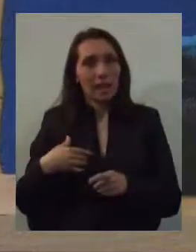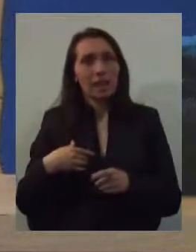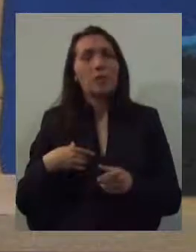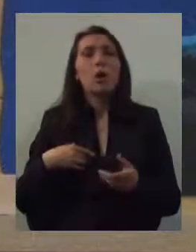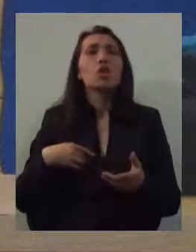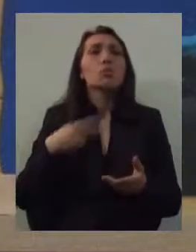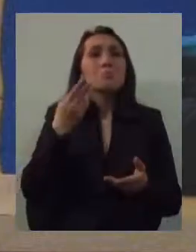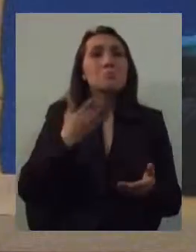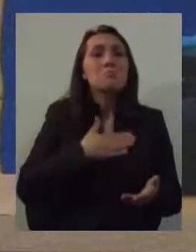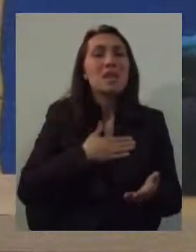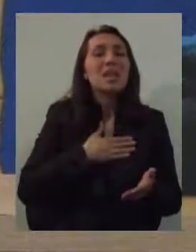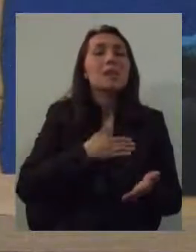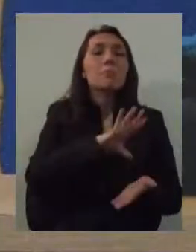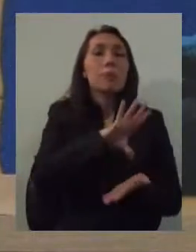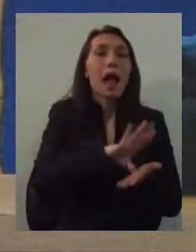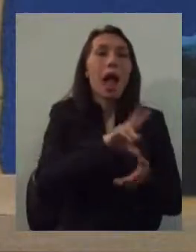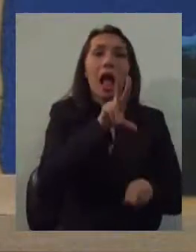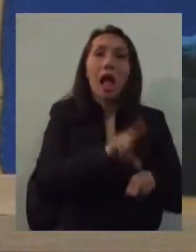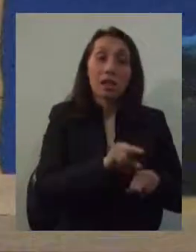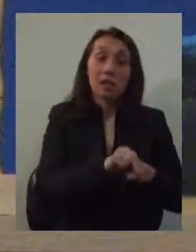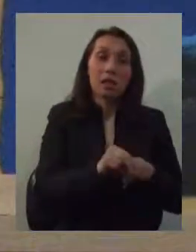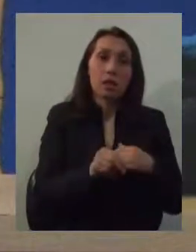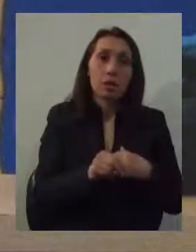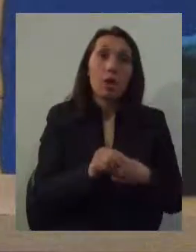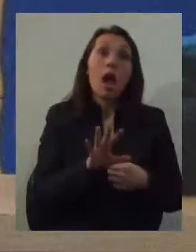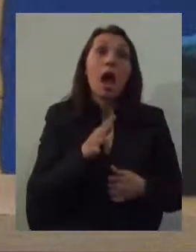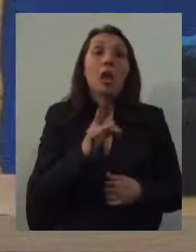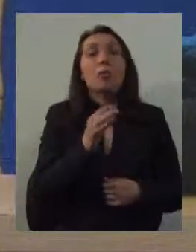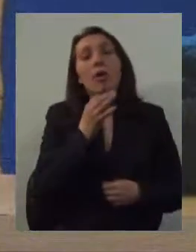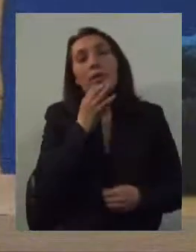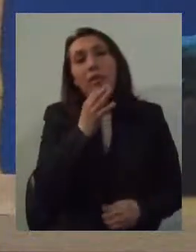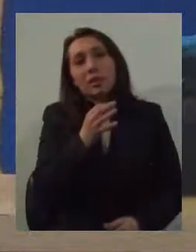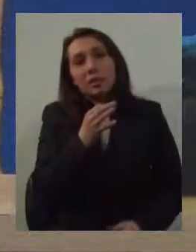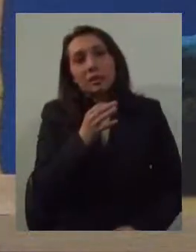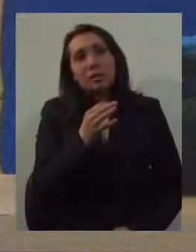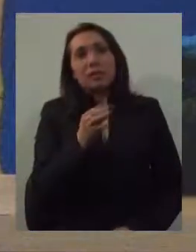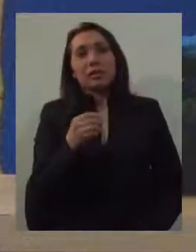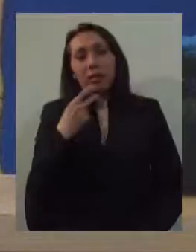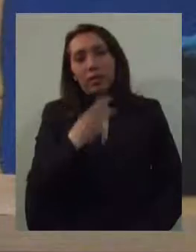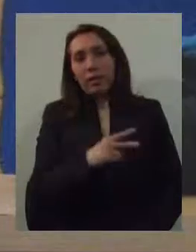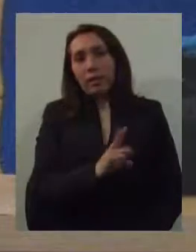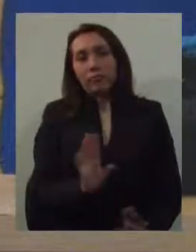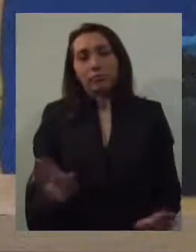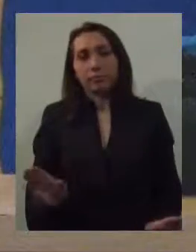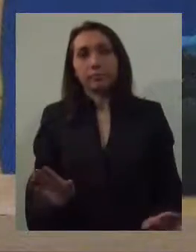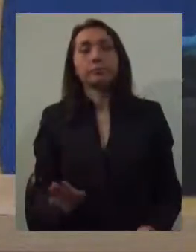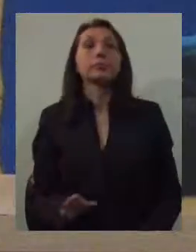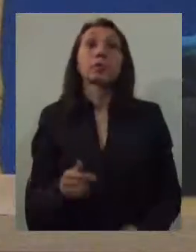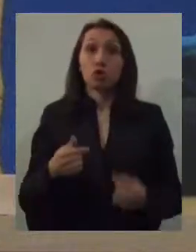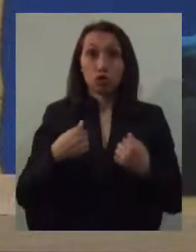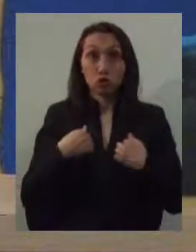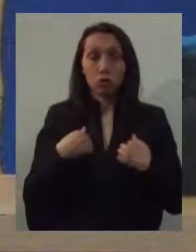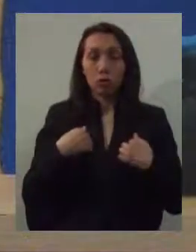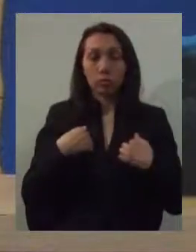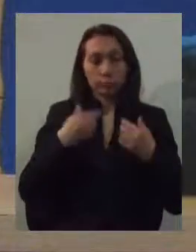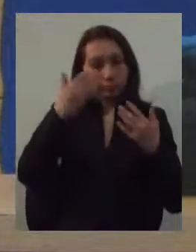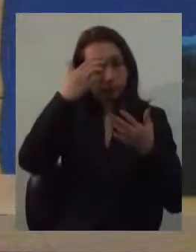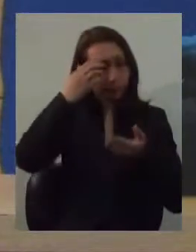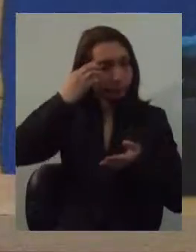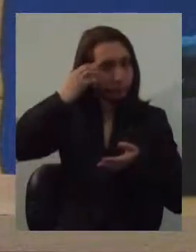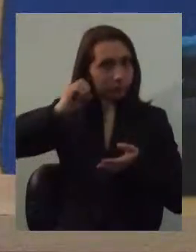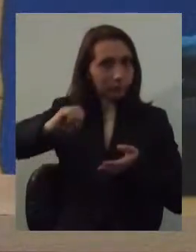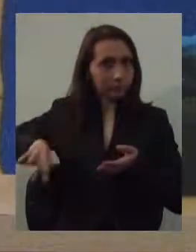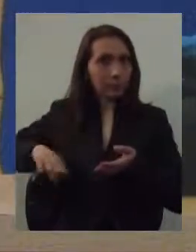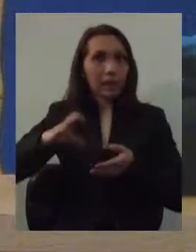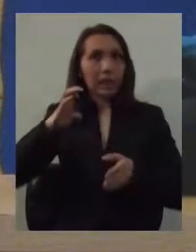locales, antiguos, ya voy a hacer referencia a lo mejor a alguna cuestión de ellas. Pero yo me voy a sacar de la cabeza el